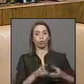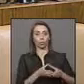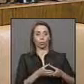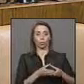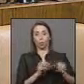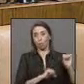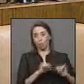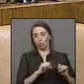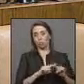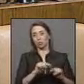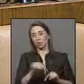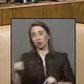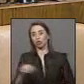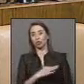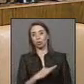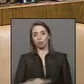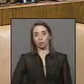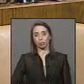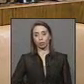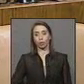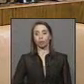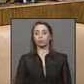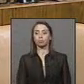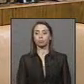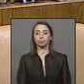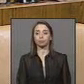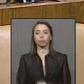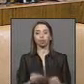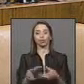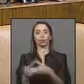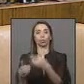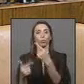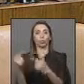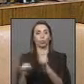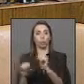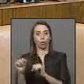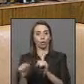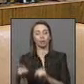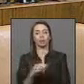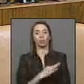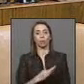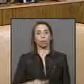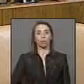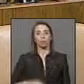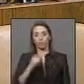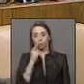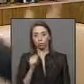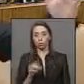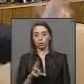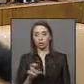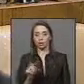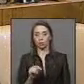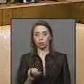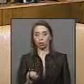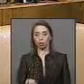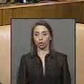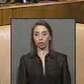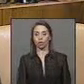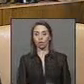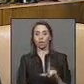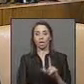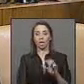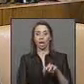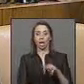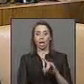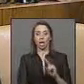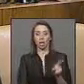otros diputados también de otras bancadas como el diputado Trisotti, el diputado Luis